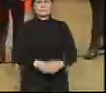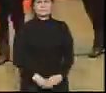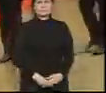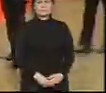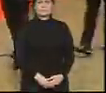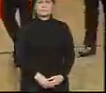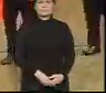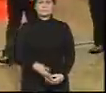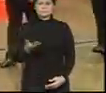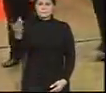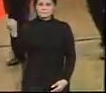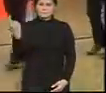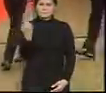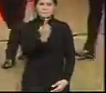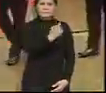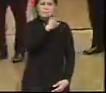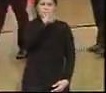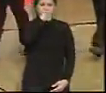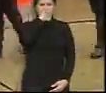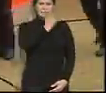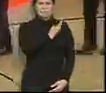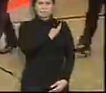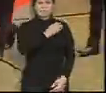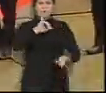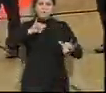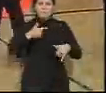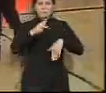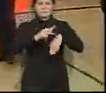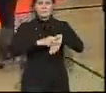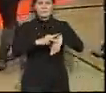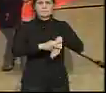Su Santidad Papa Francisco está en Paraguay.